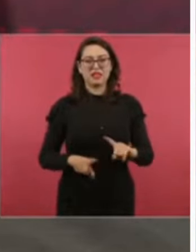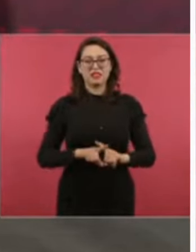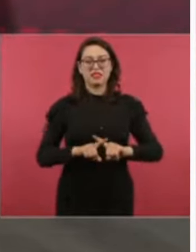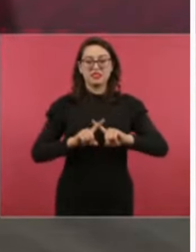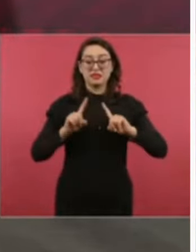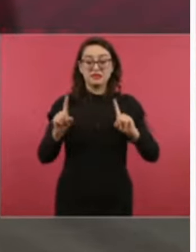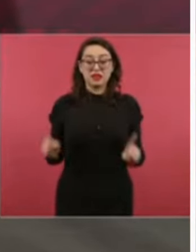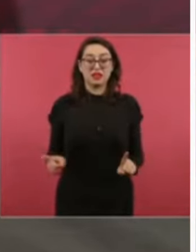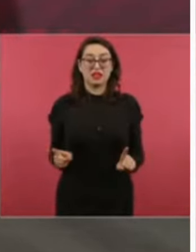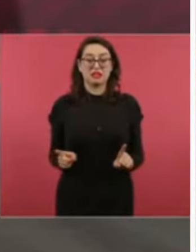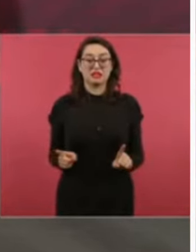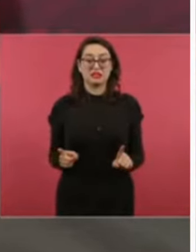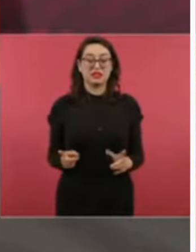abarque todo el mundo,